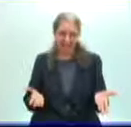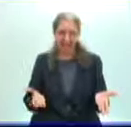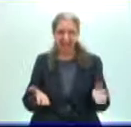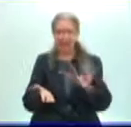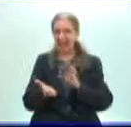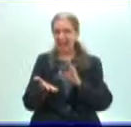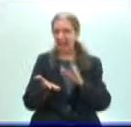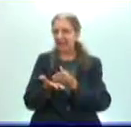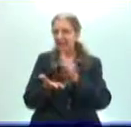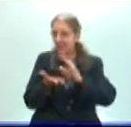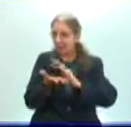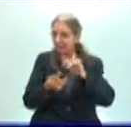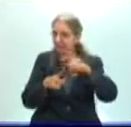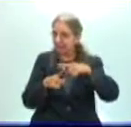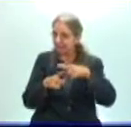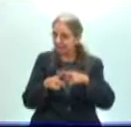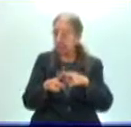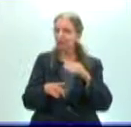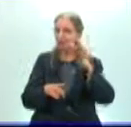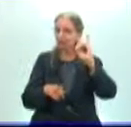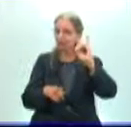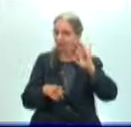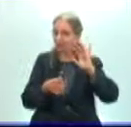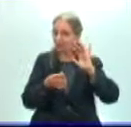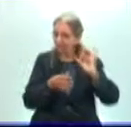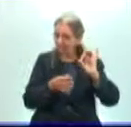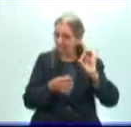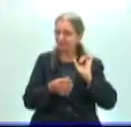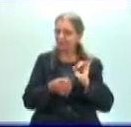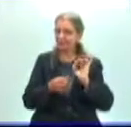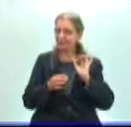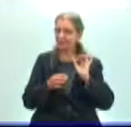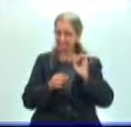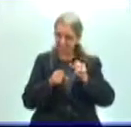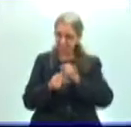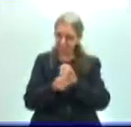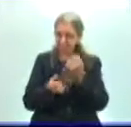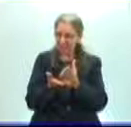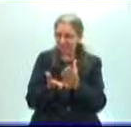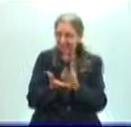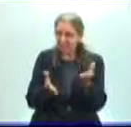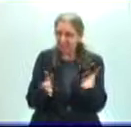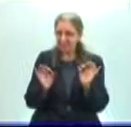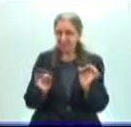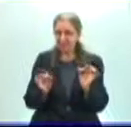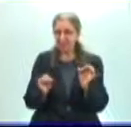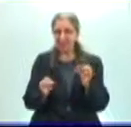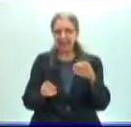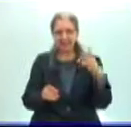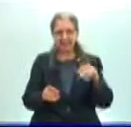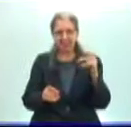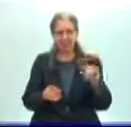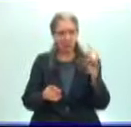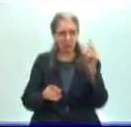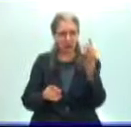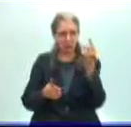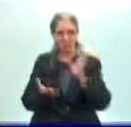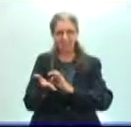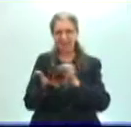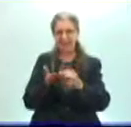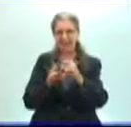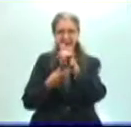Libro de texto, por supuesto, el que hoy utilizas en clase. Ejercicio 1 de la página